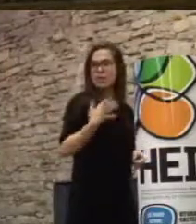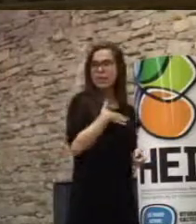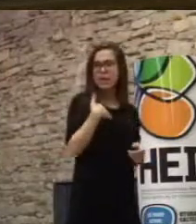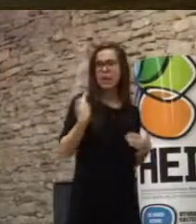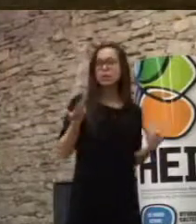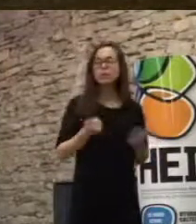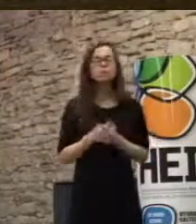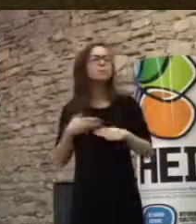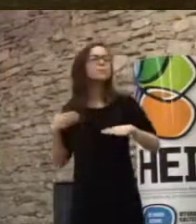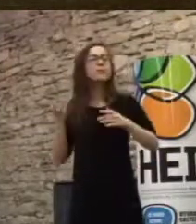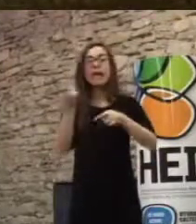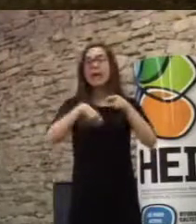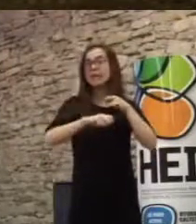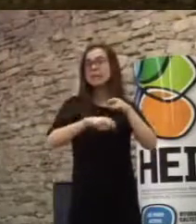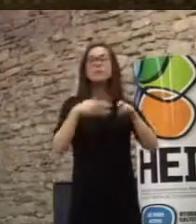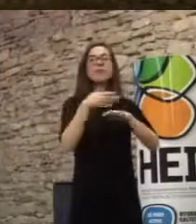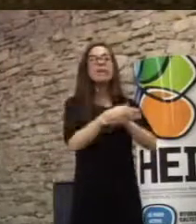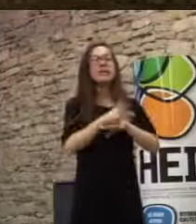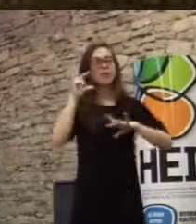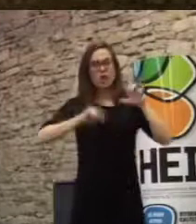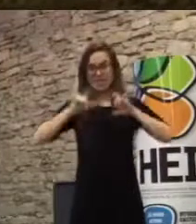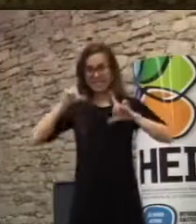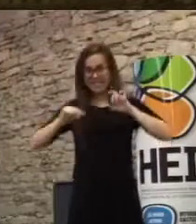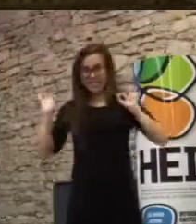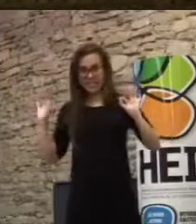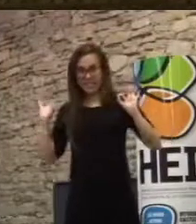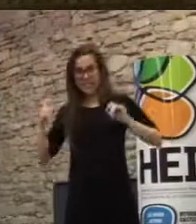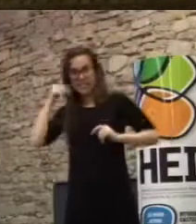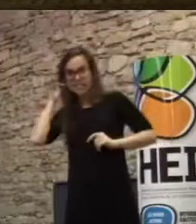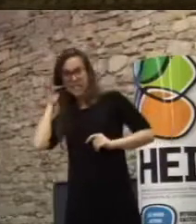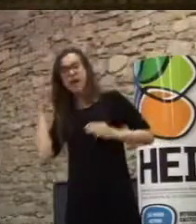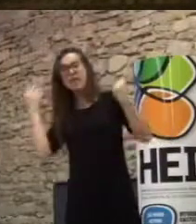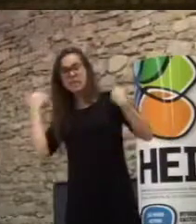concesionario y la chica esta es kinestésica así que entro del concesionario